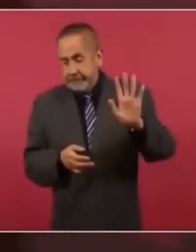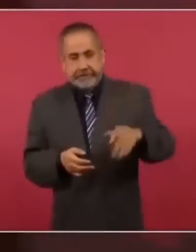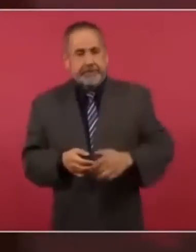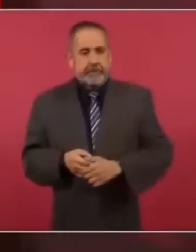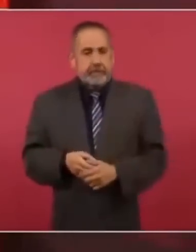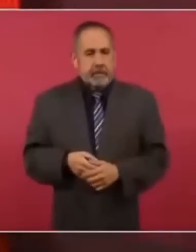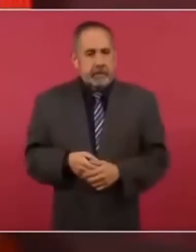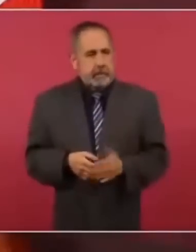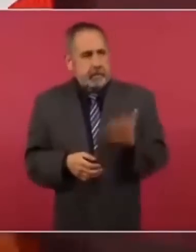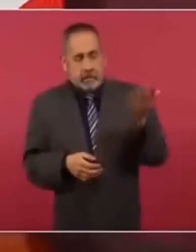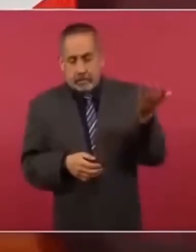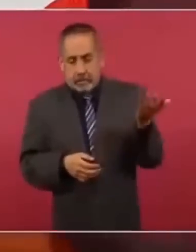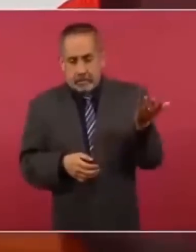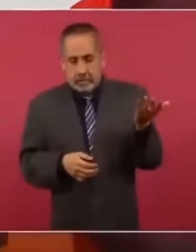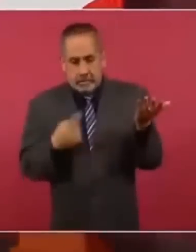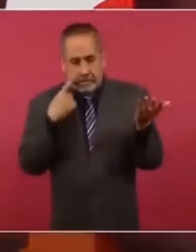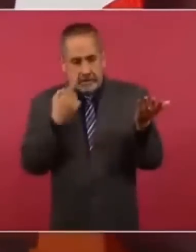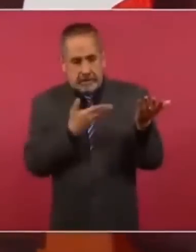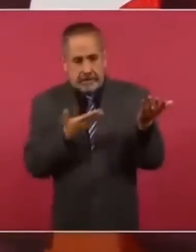ellos